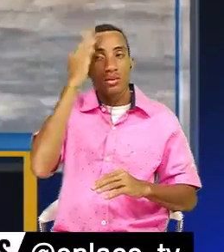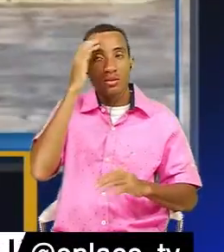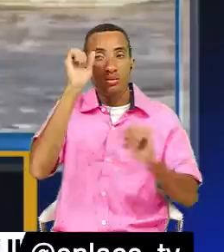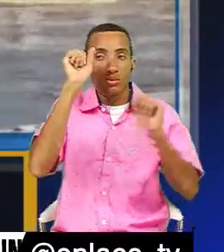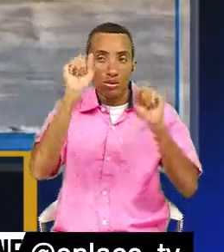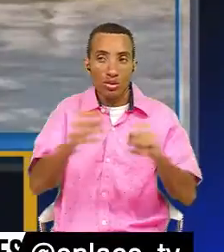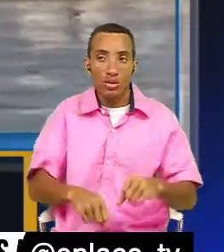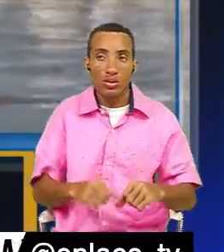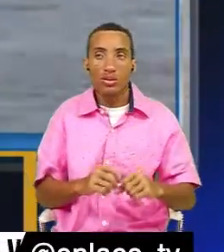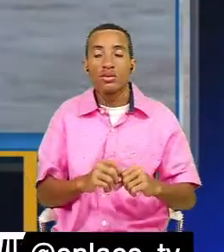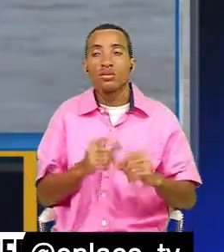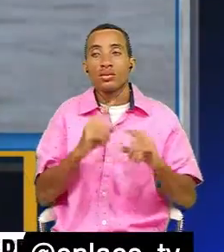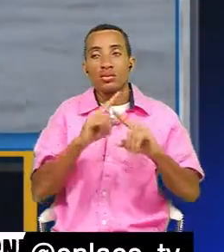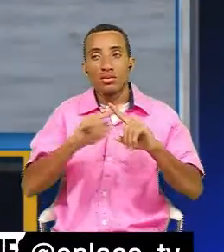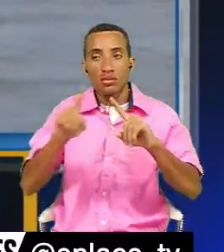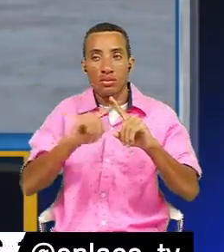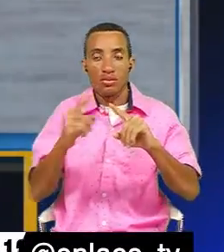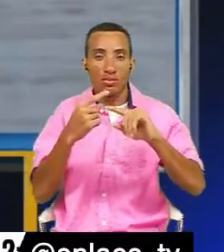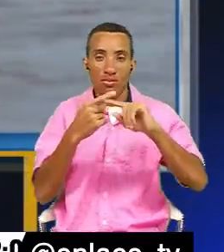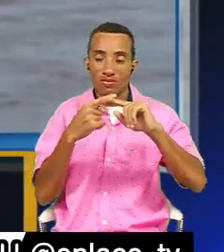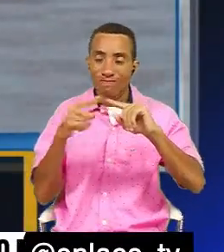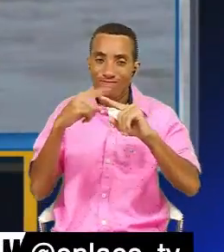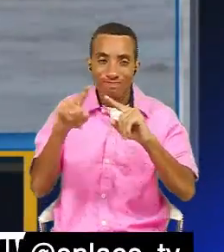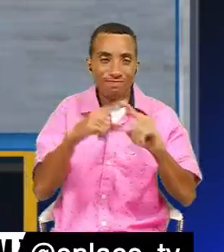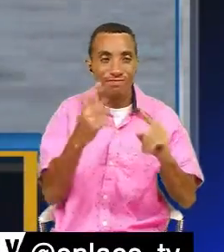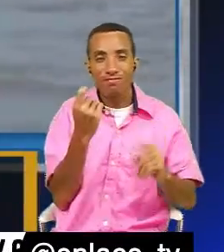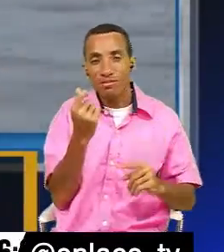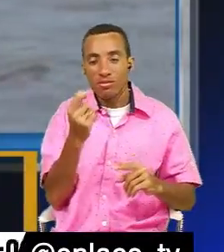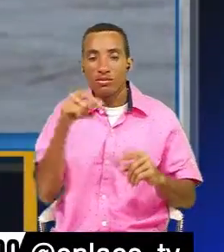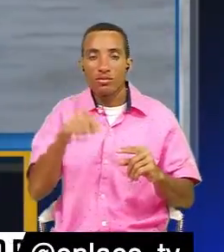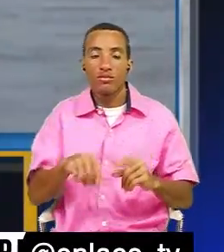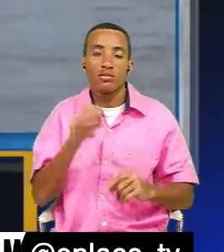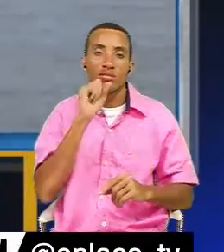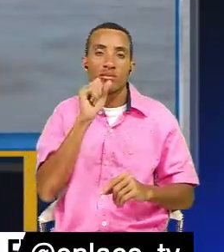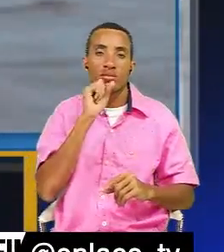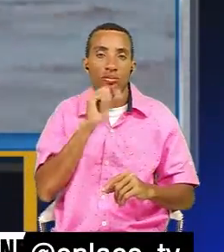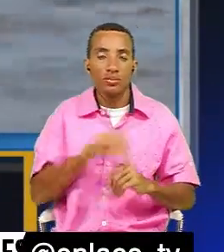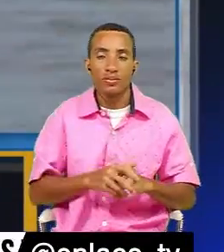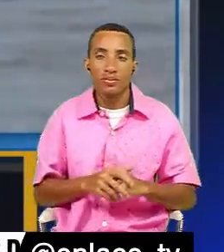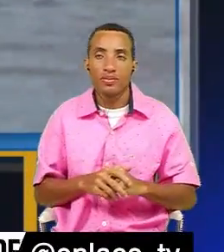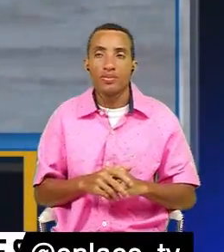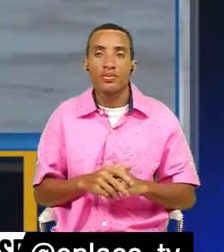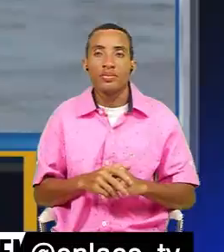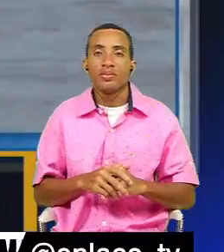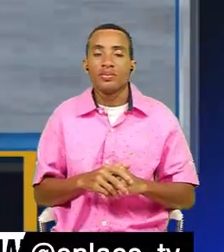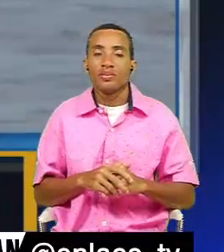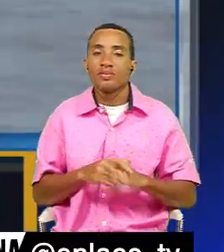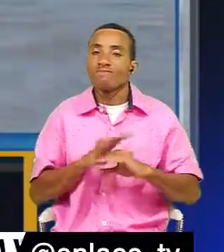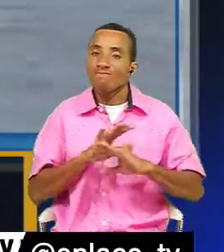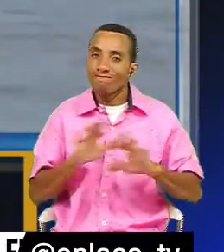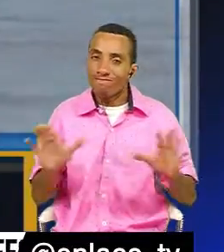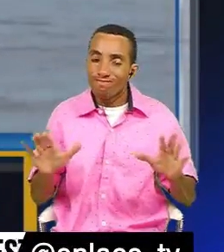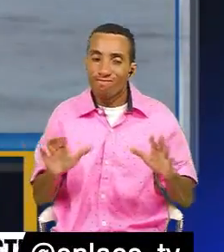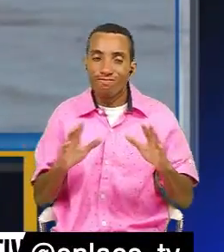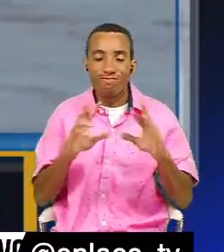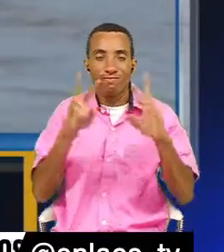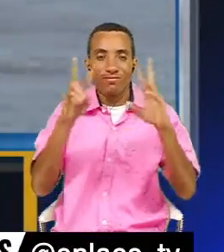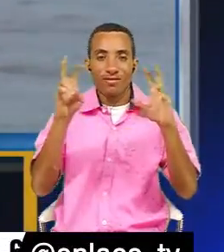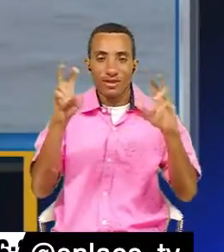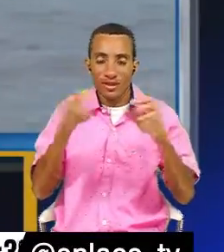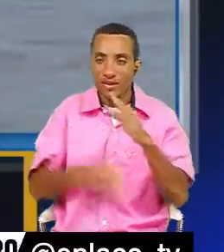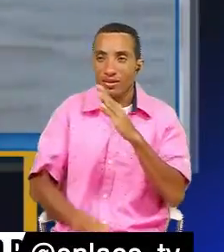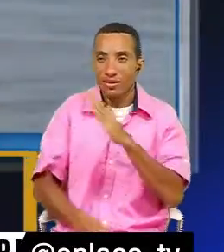podríamos diversificar la economía de Barranca. Entonces el llamado es a seguir revisando este tema, que